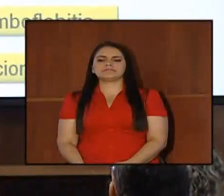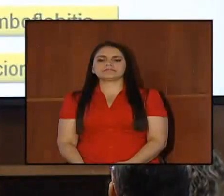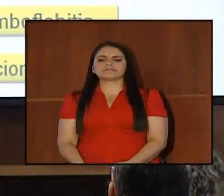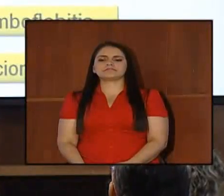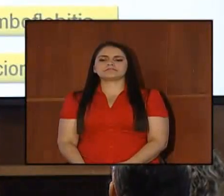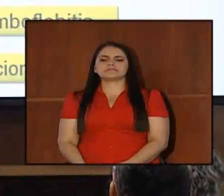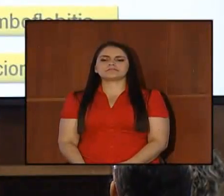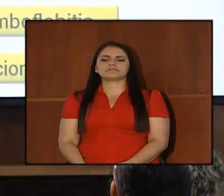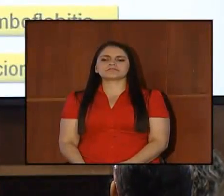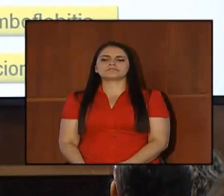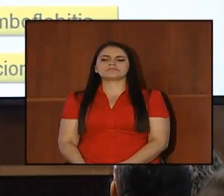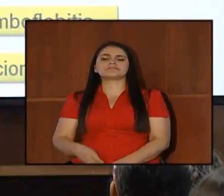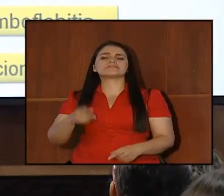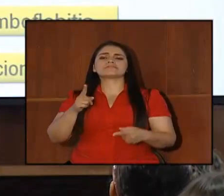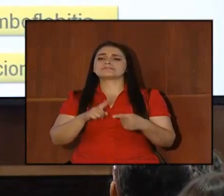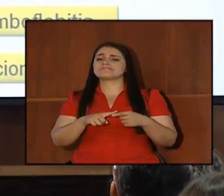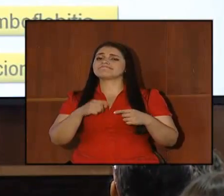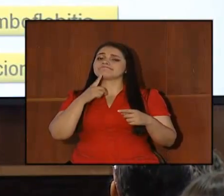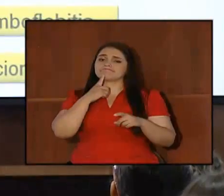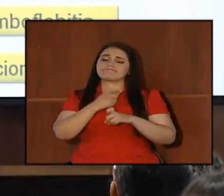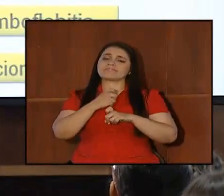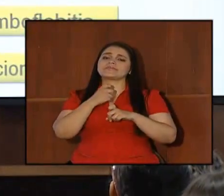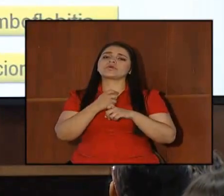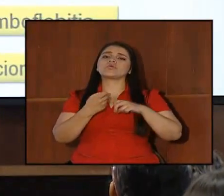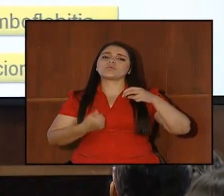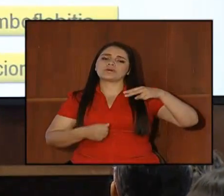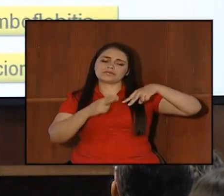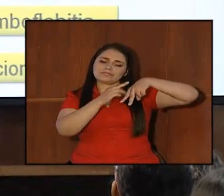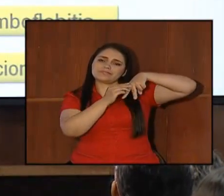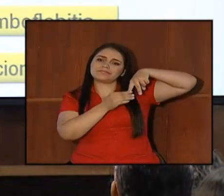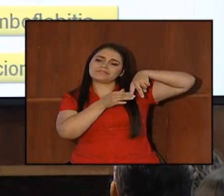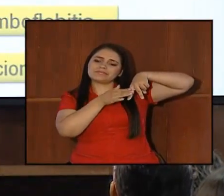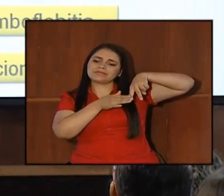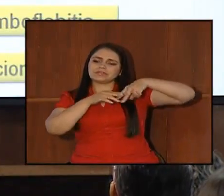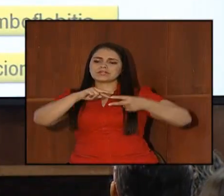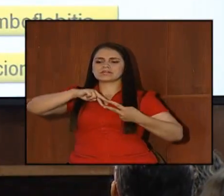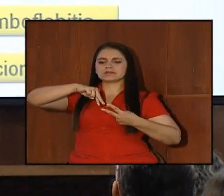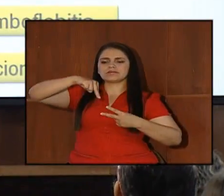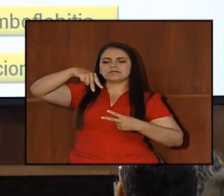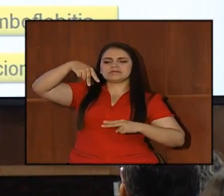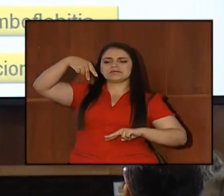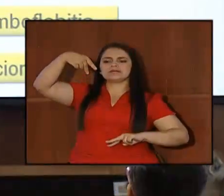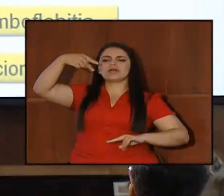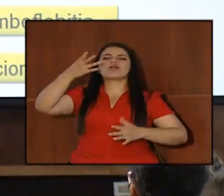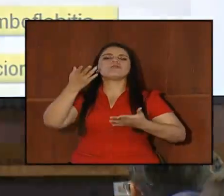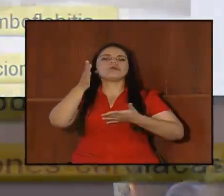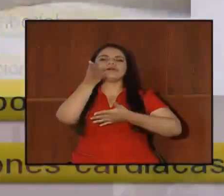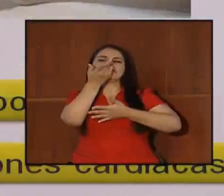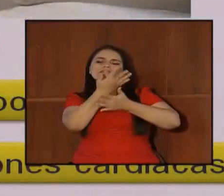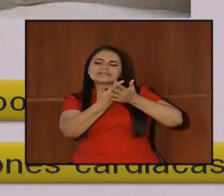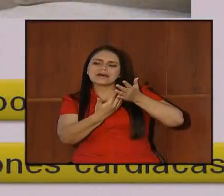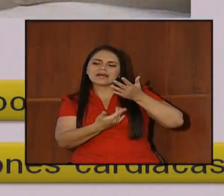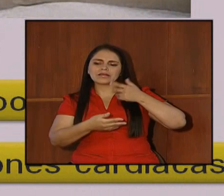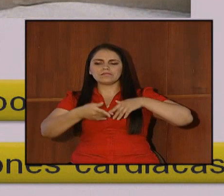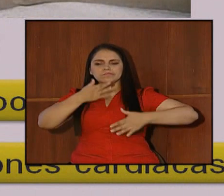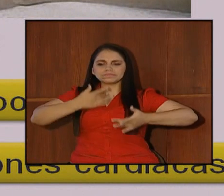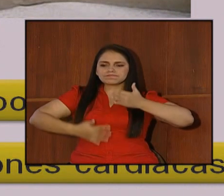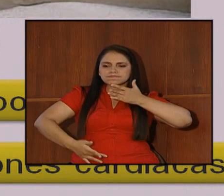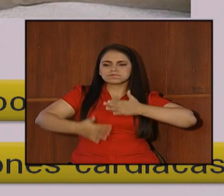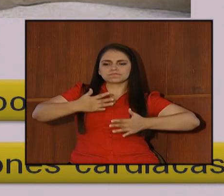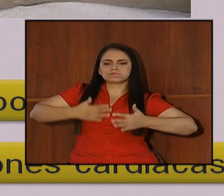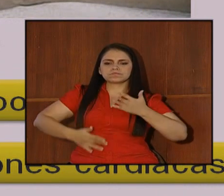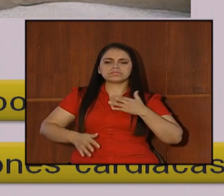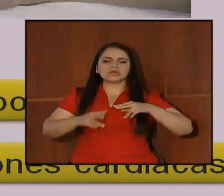Alteraciones en la circulación. Vamos a hablar de la circulación de la sangre, que es la que normalmente conocemos, que no se nos